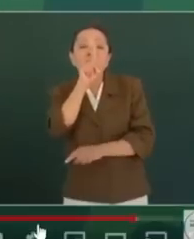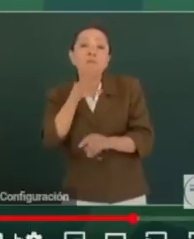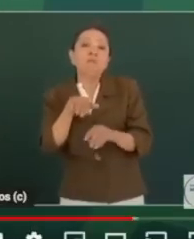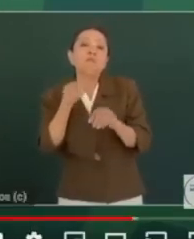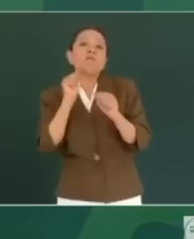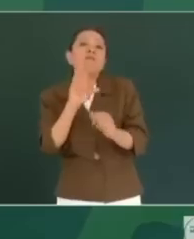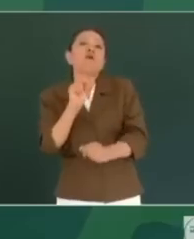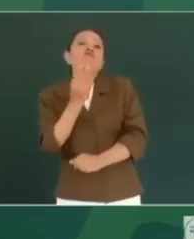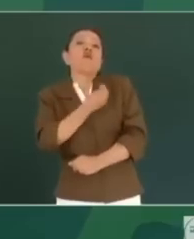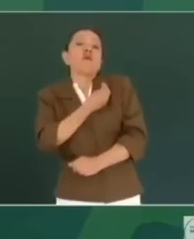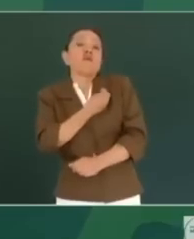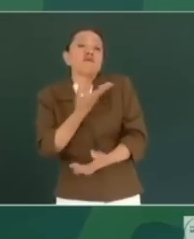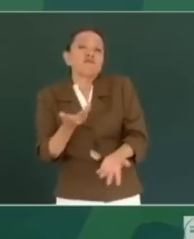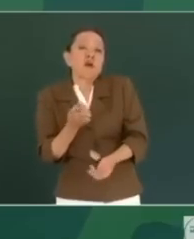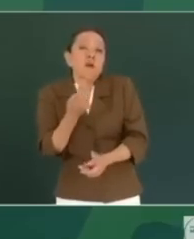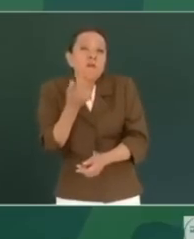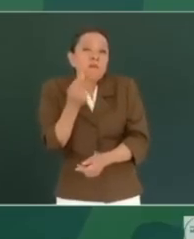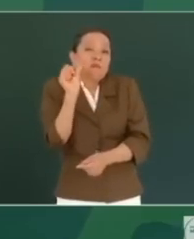el primer apretón.